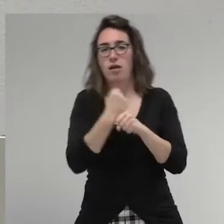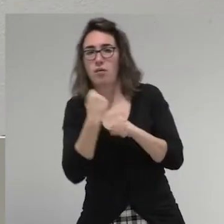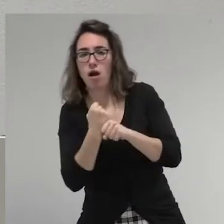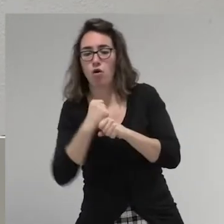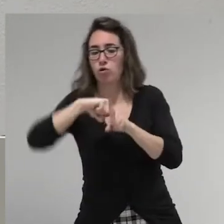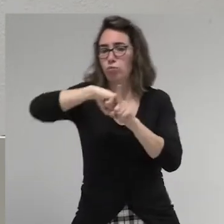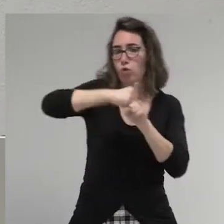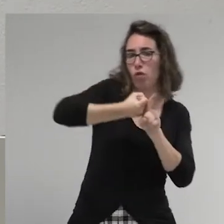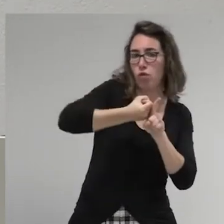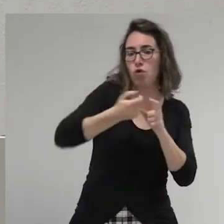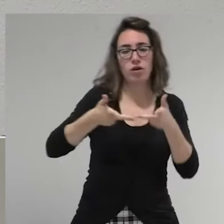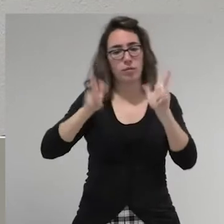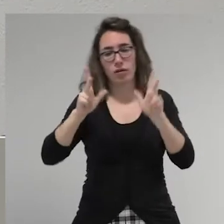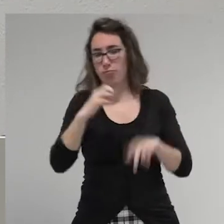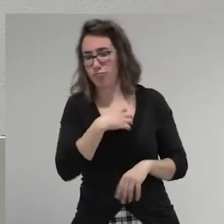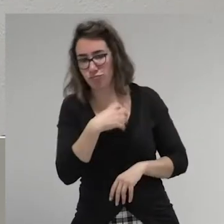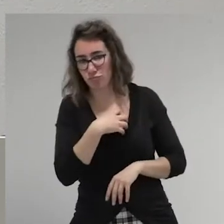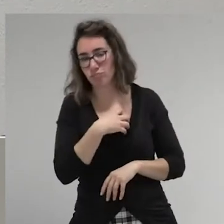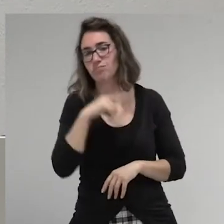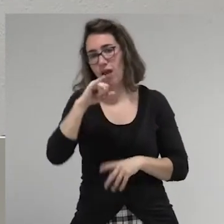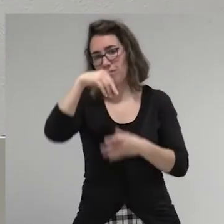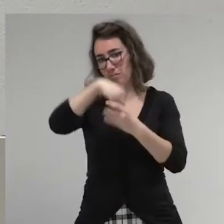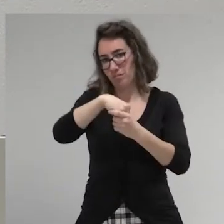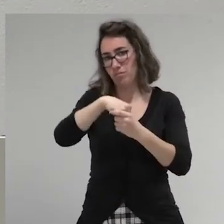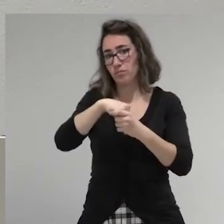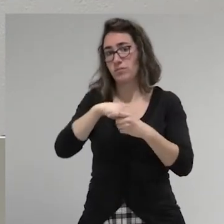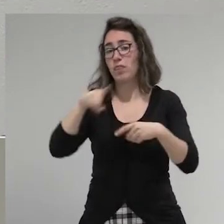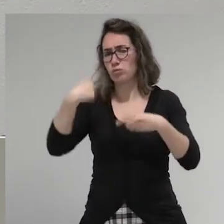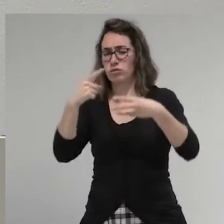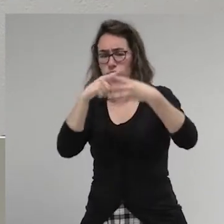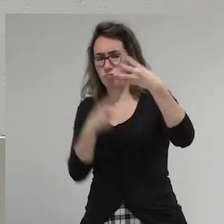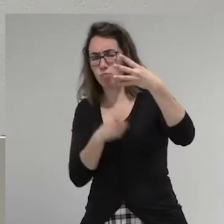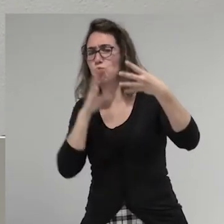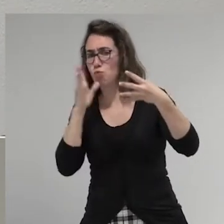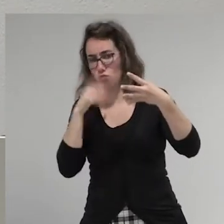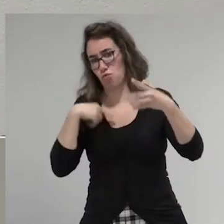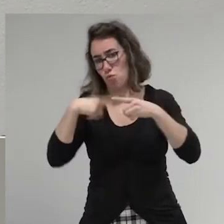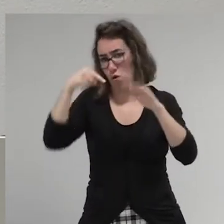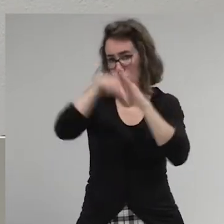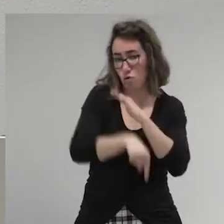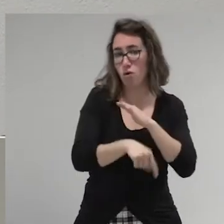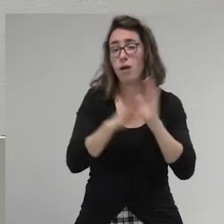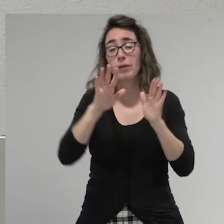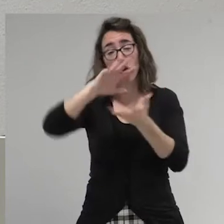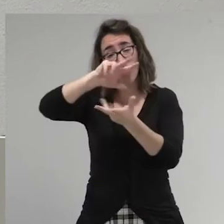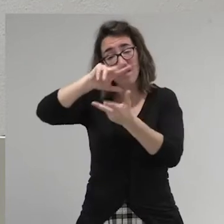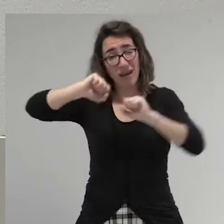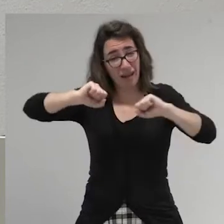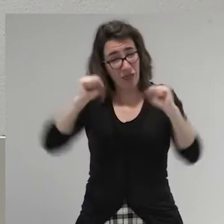de libertad. Luego vamos a entrar por qué estas cuatro cosas. Pero en el interior de las geografías carcelarias hay